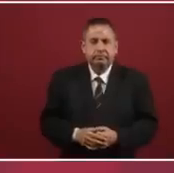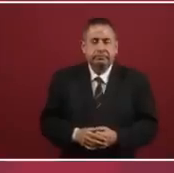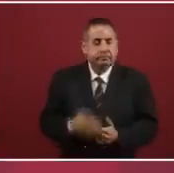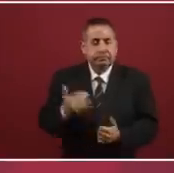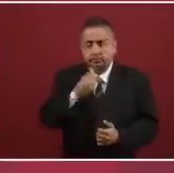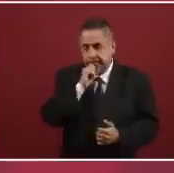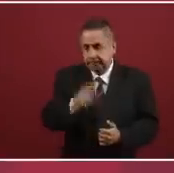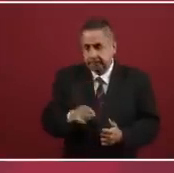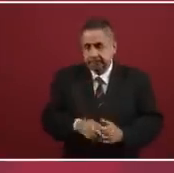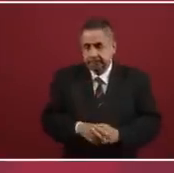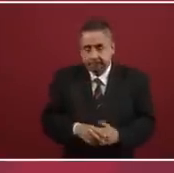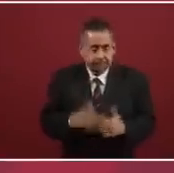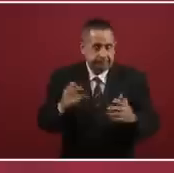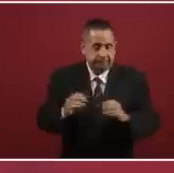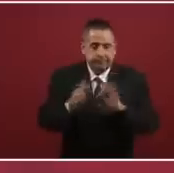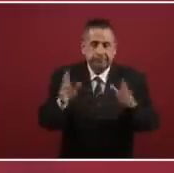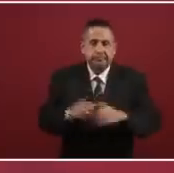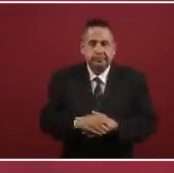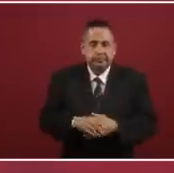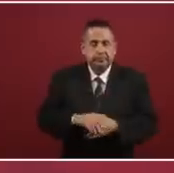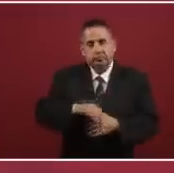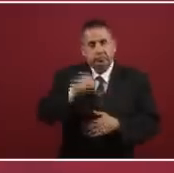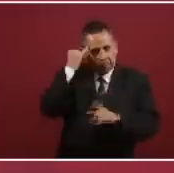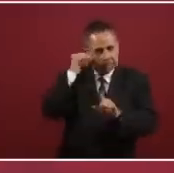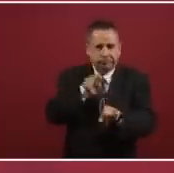Y pues es otro el panorama.